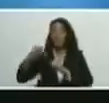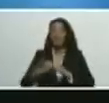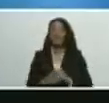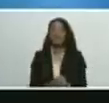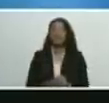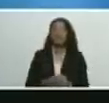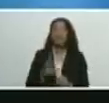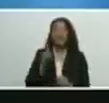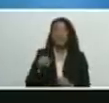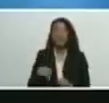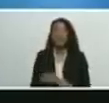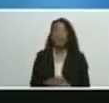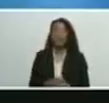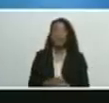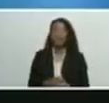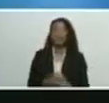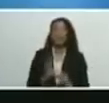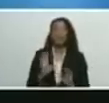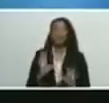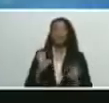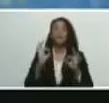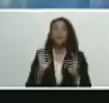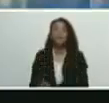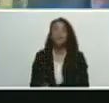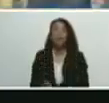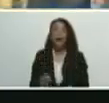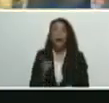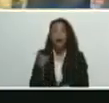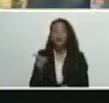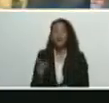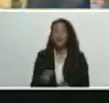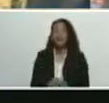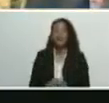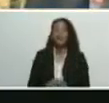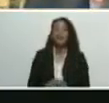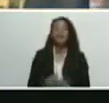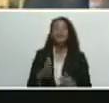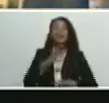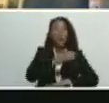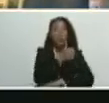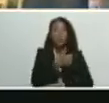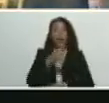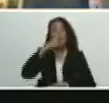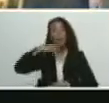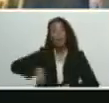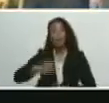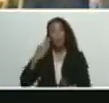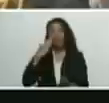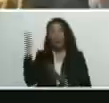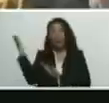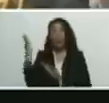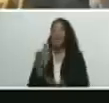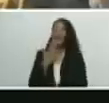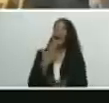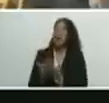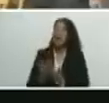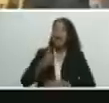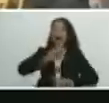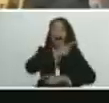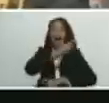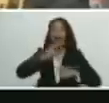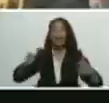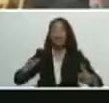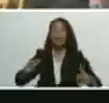República, Comandante en Jefe de la Fuerza Armada Nacional Bolivariana, Ciudadano Nicolás Maduro Moros, al General en